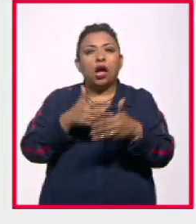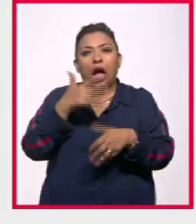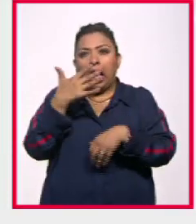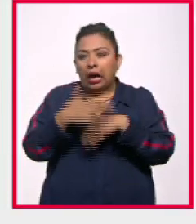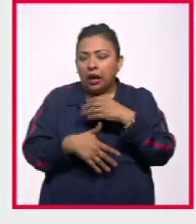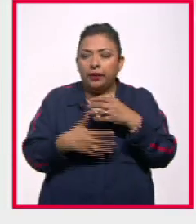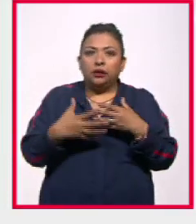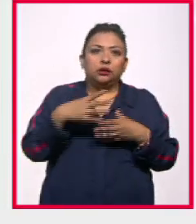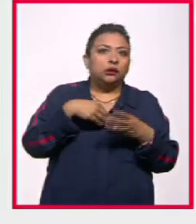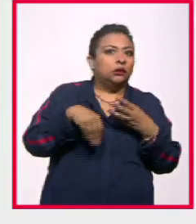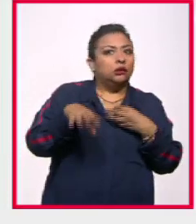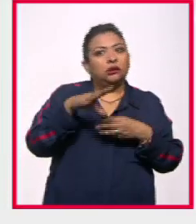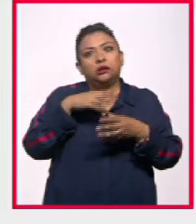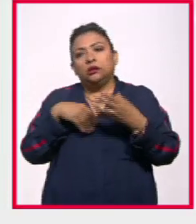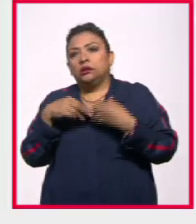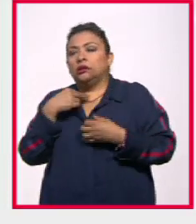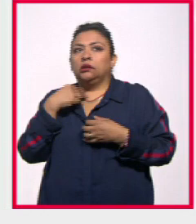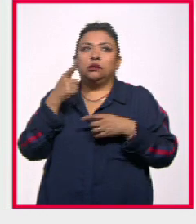el rodaje.